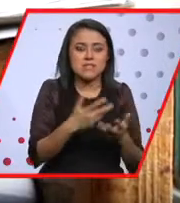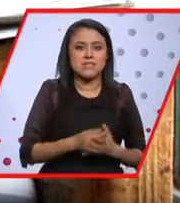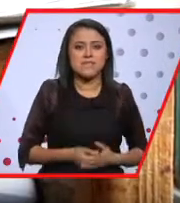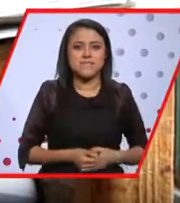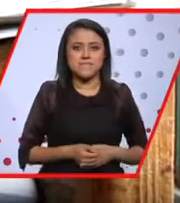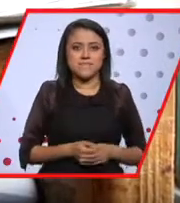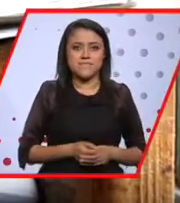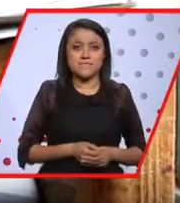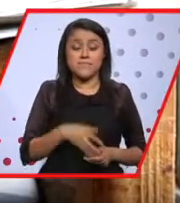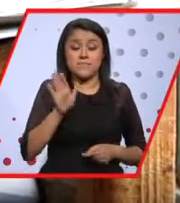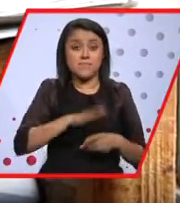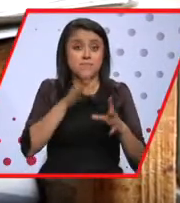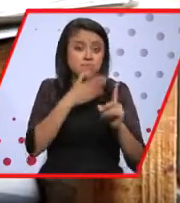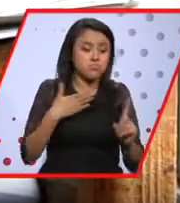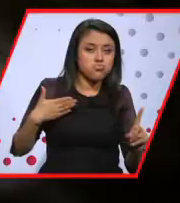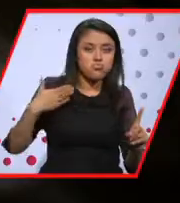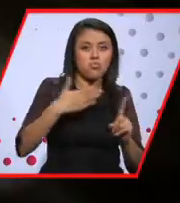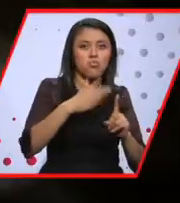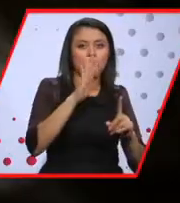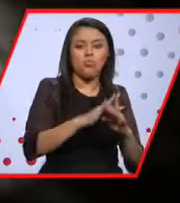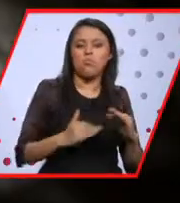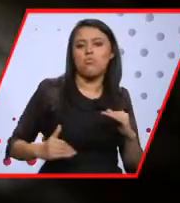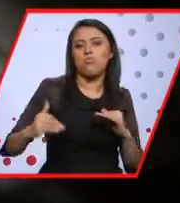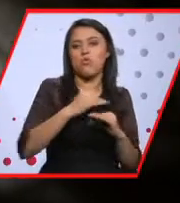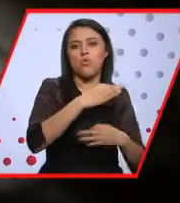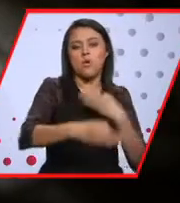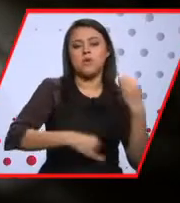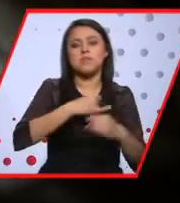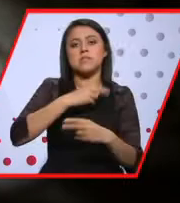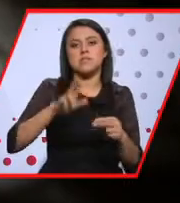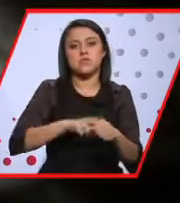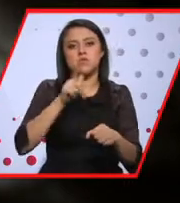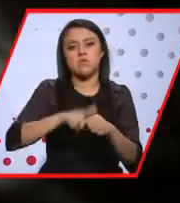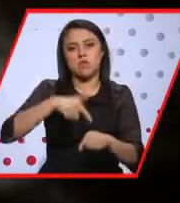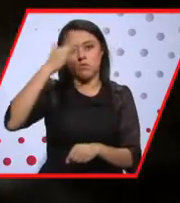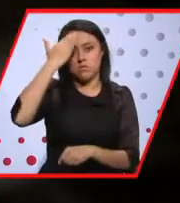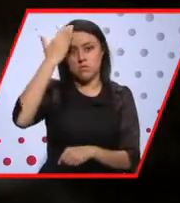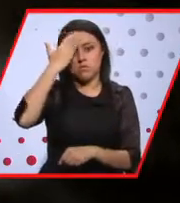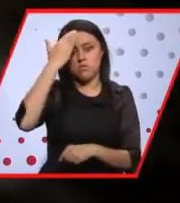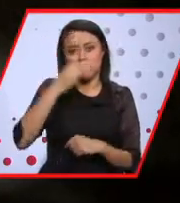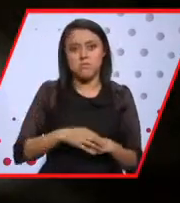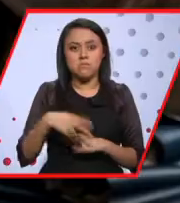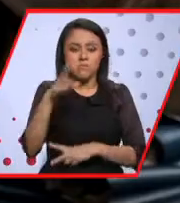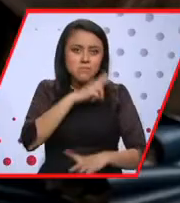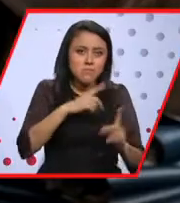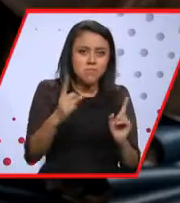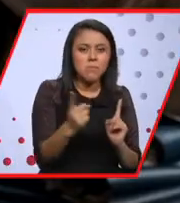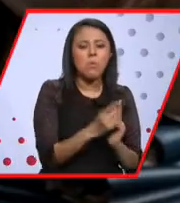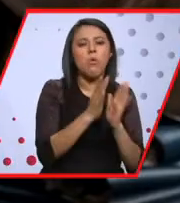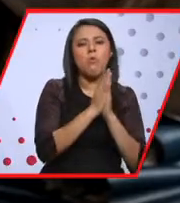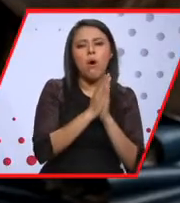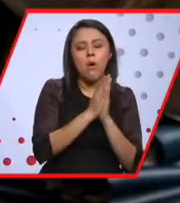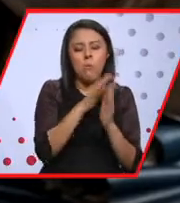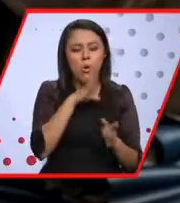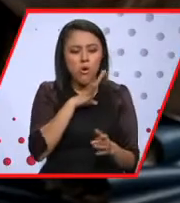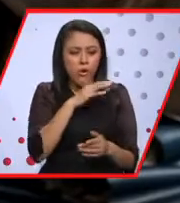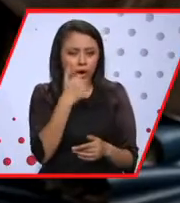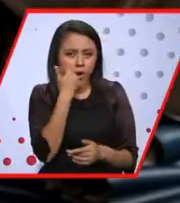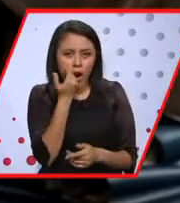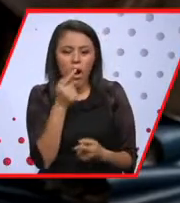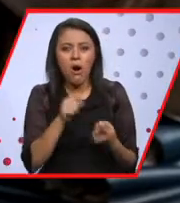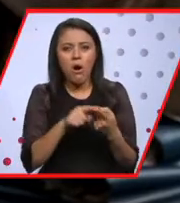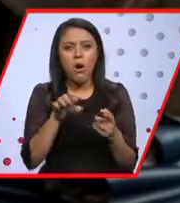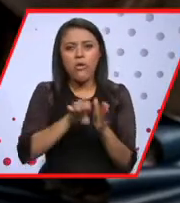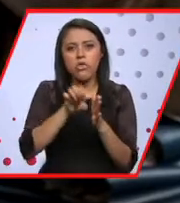mayor reto ha sido posicionar su taller a nivel nacional. Los clientes vienen aquí y nos hacen pedidos, por ejemplo,